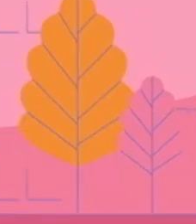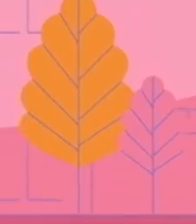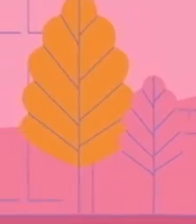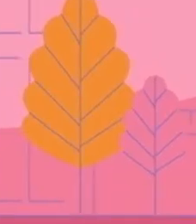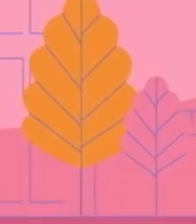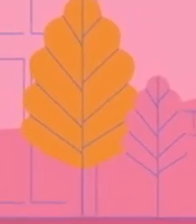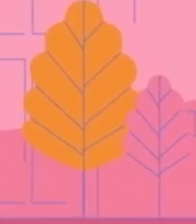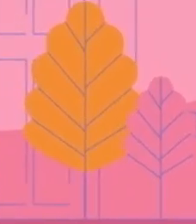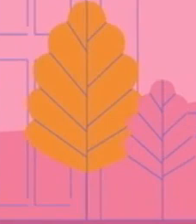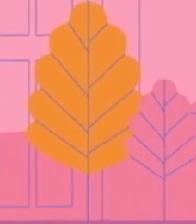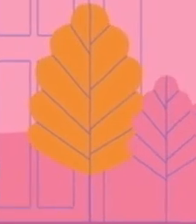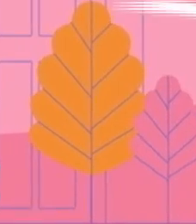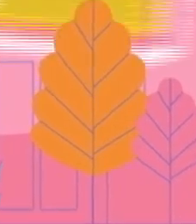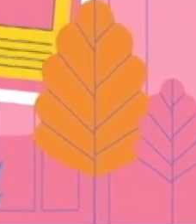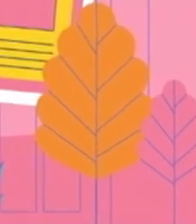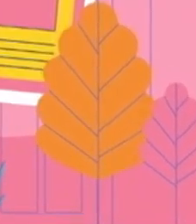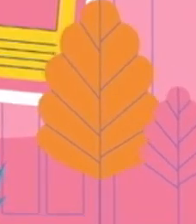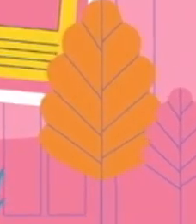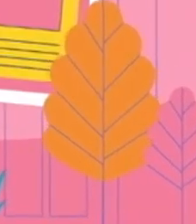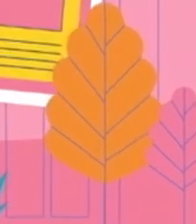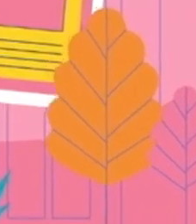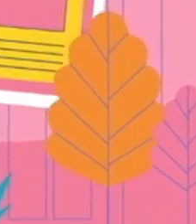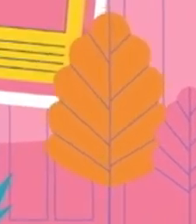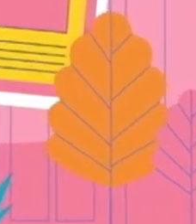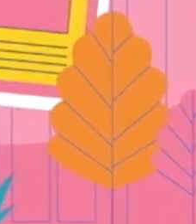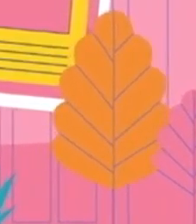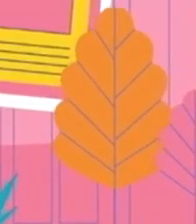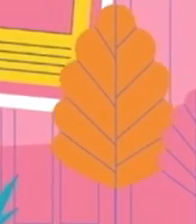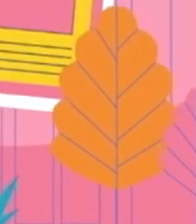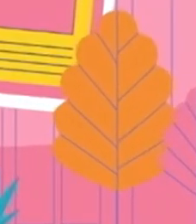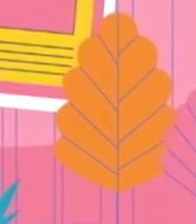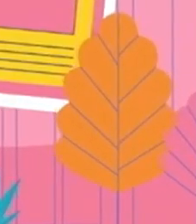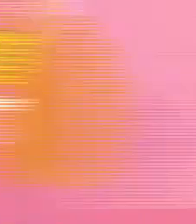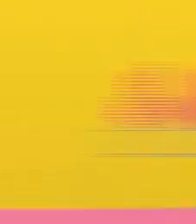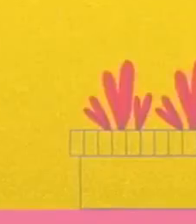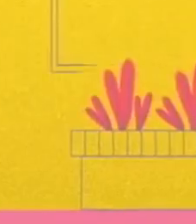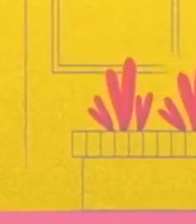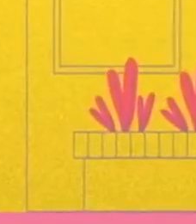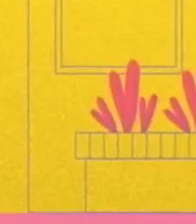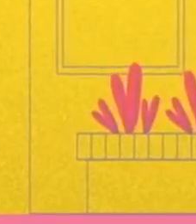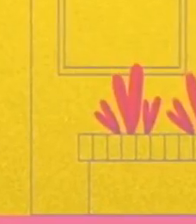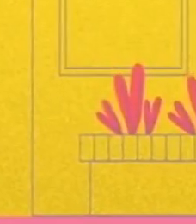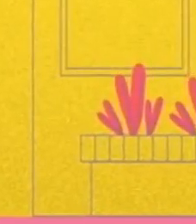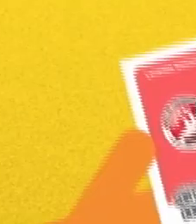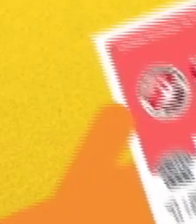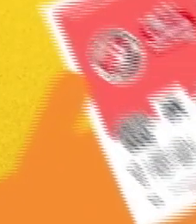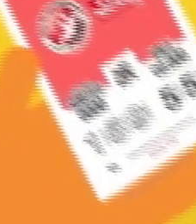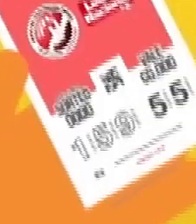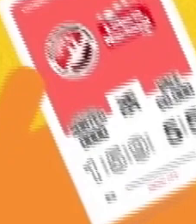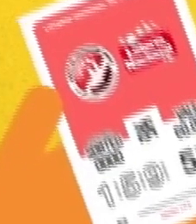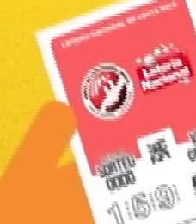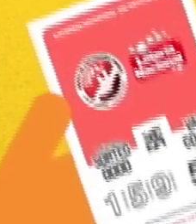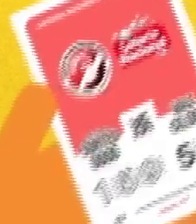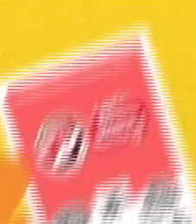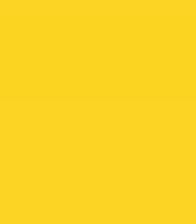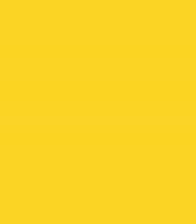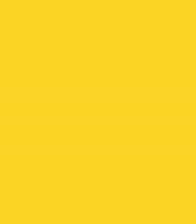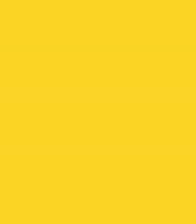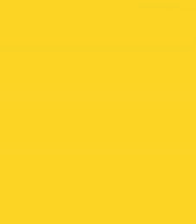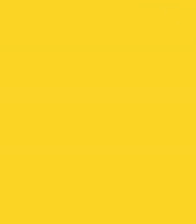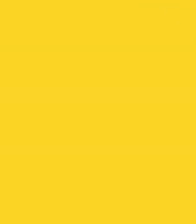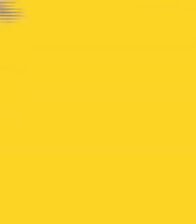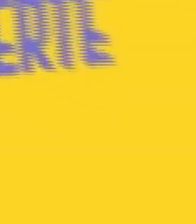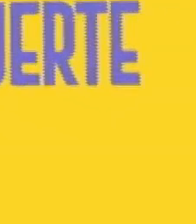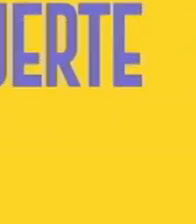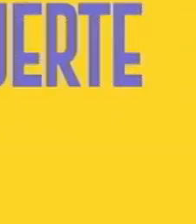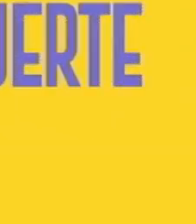Hay varios tipos de personas, quienes prefieren ganar al instante o quienes esperan al próximo sorteo. Hay quienes compran en puntos de venta y quienes tienen su vendedor